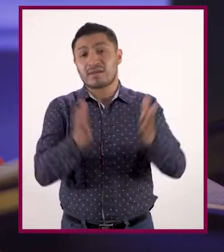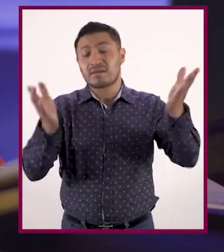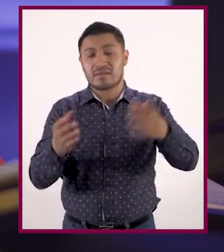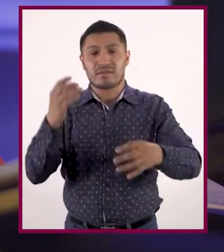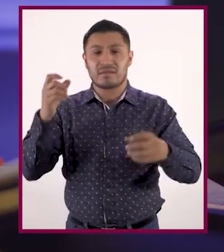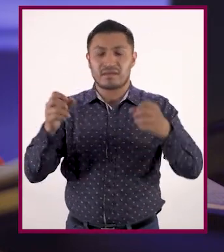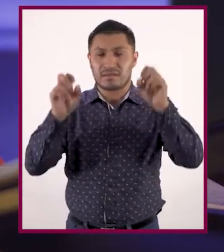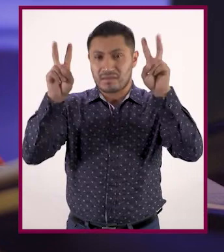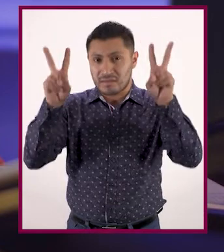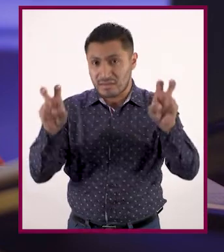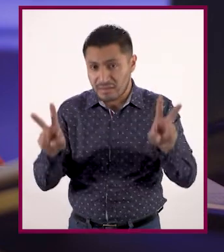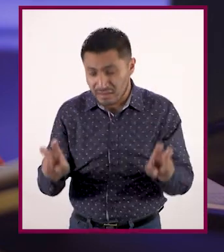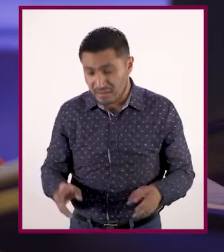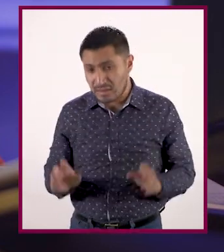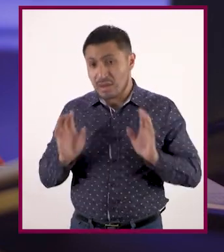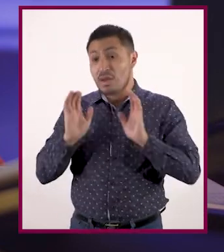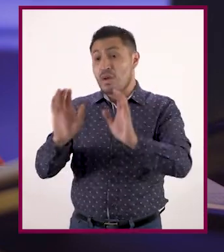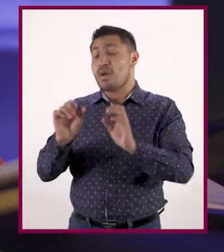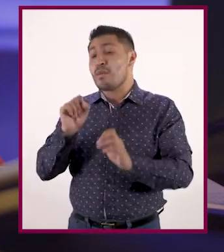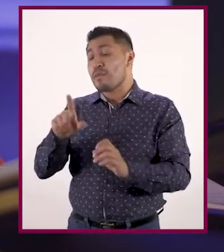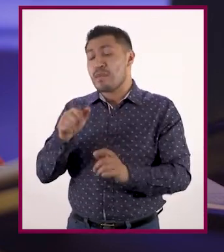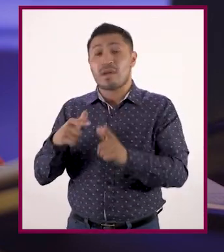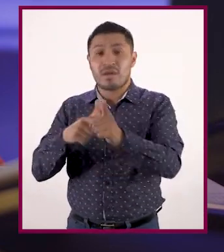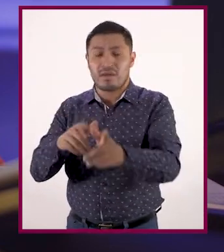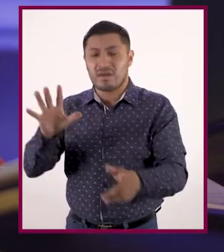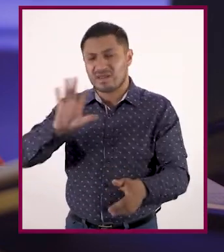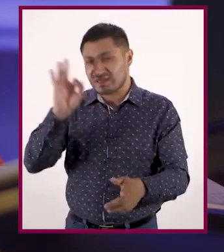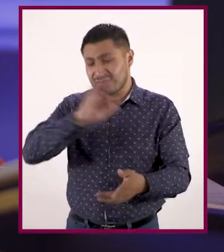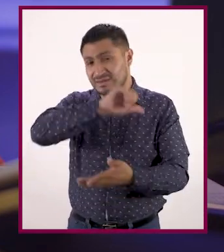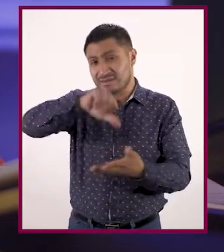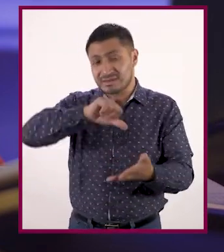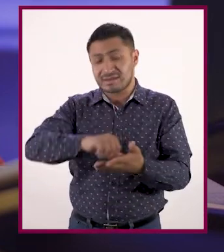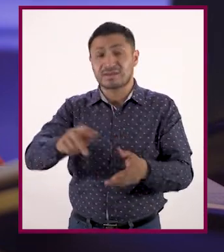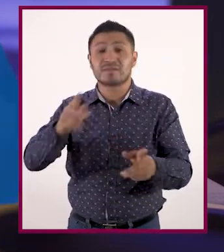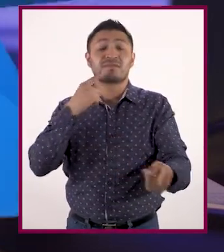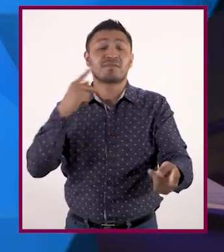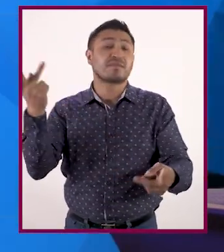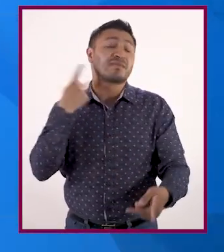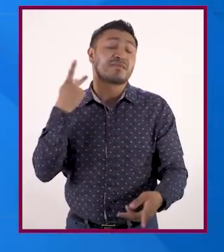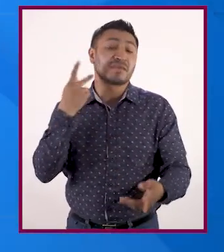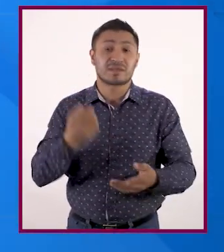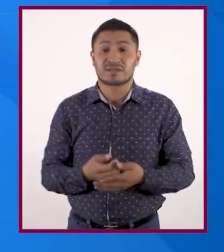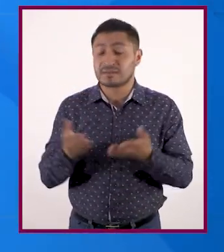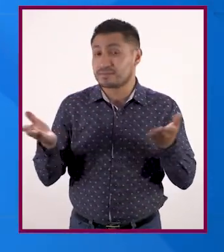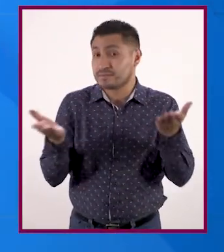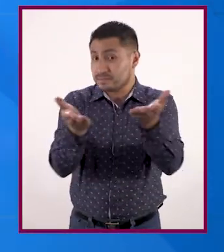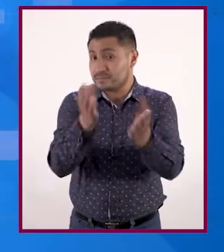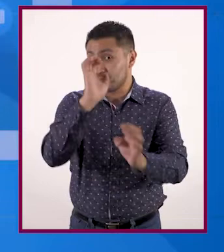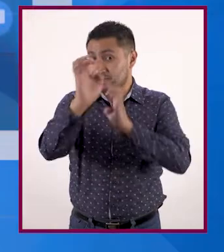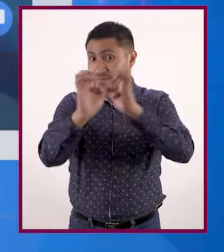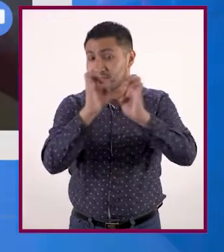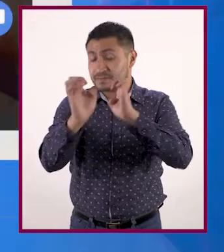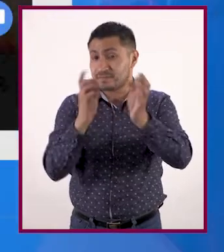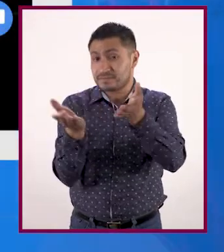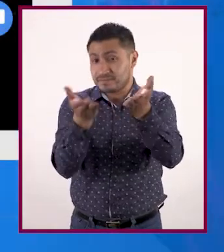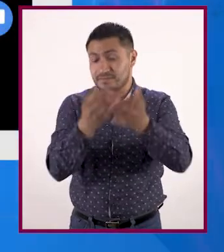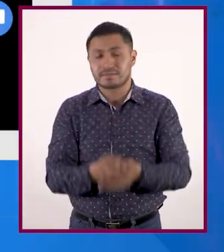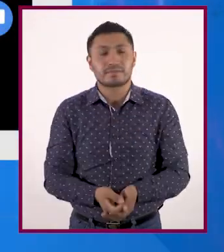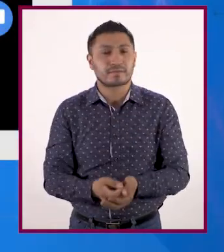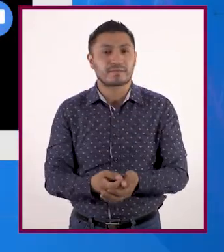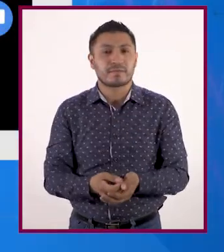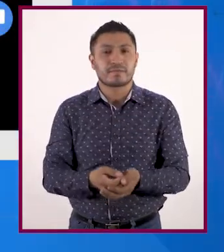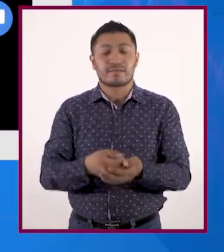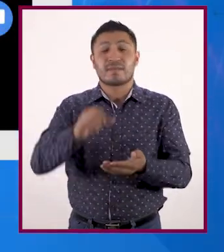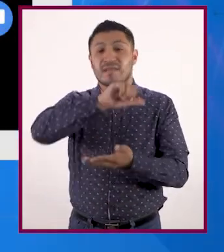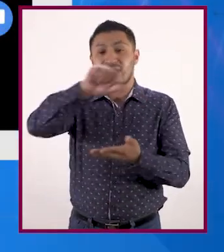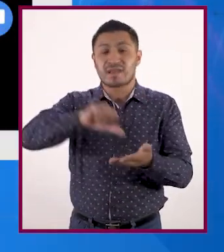conservadoras será que existe un centro político acompáñame a la segunda parte de la entrevista como podemos definir el